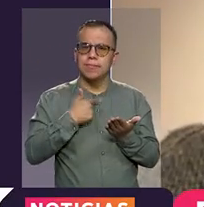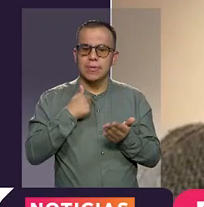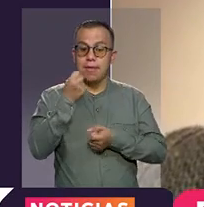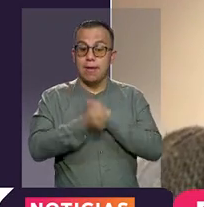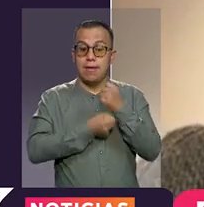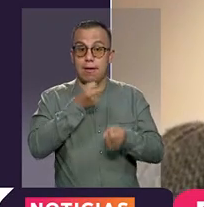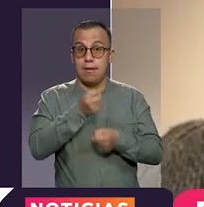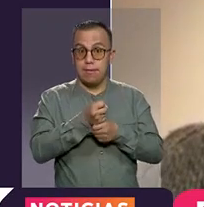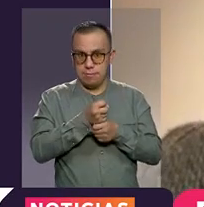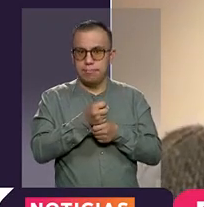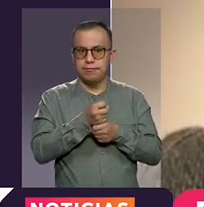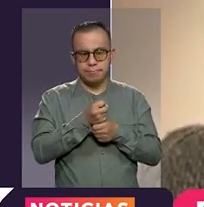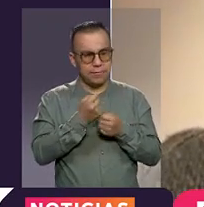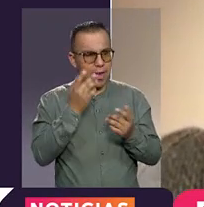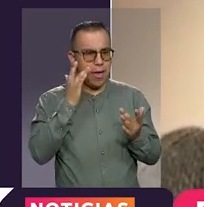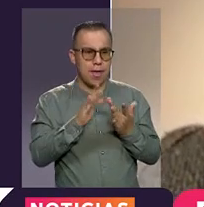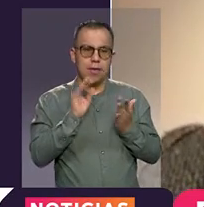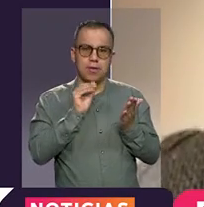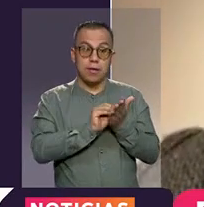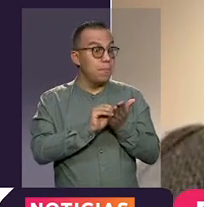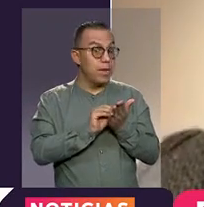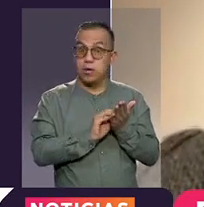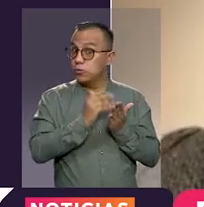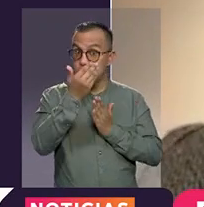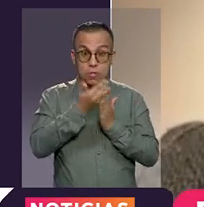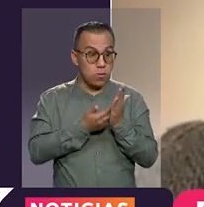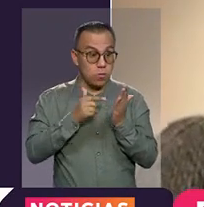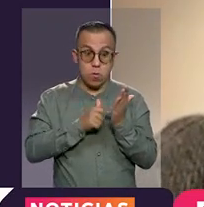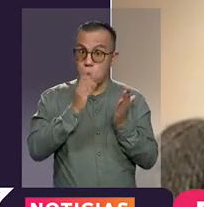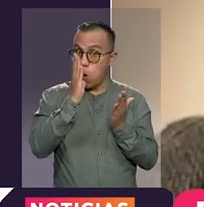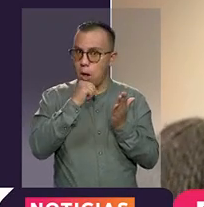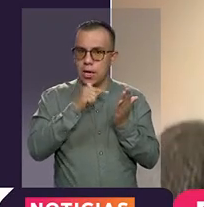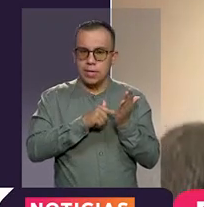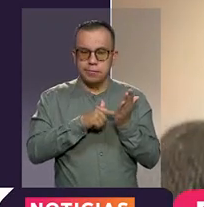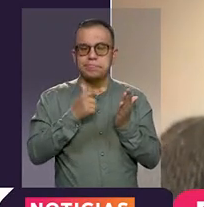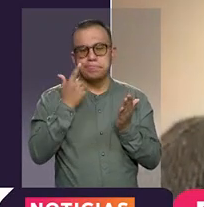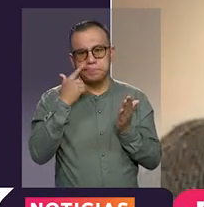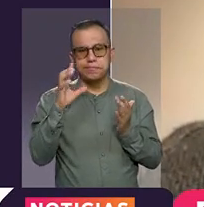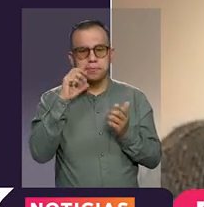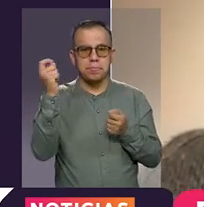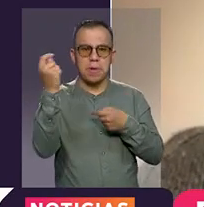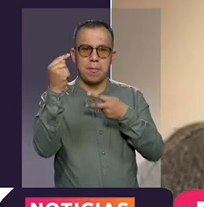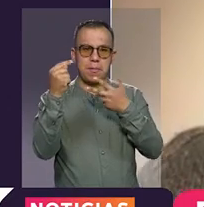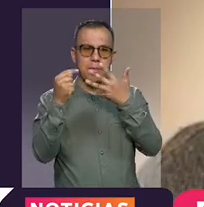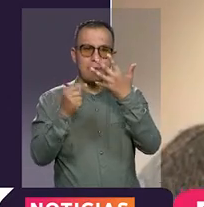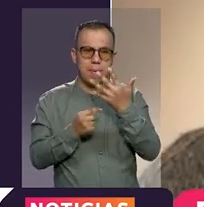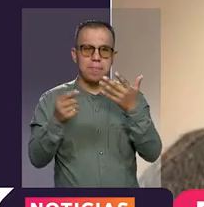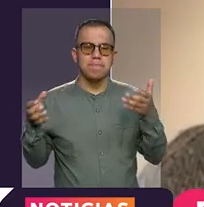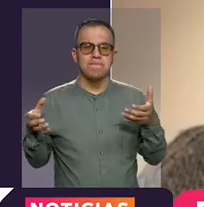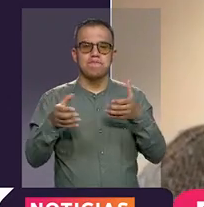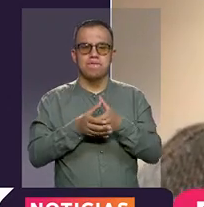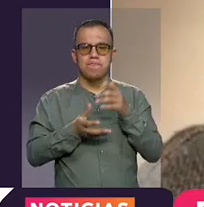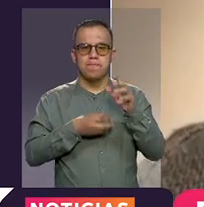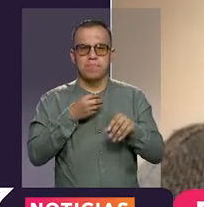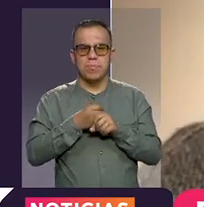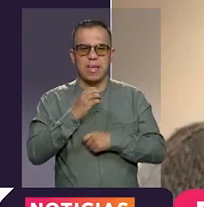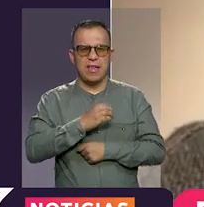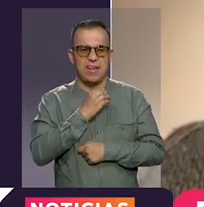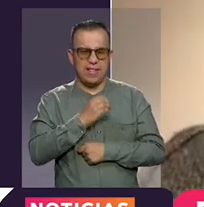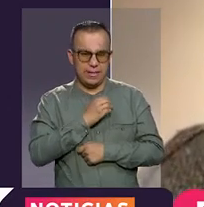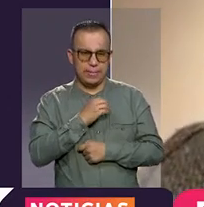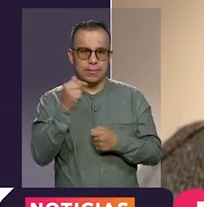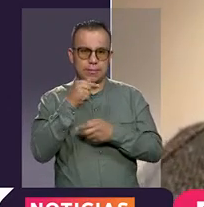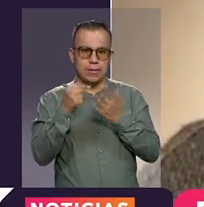edad, bien, se establece. Pero si no hay documento, hay unos elementos de